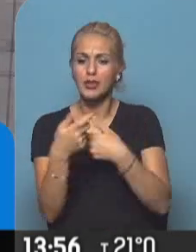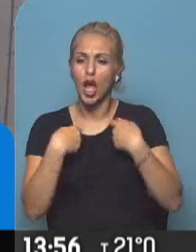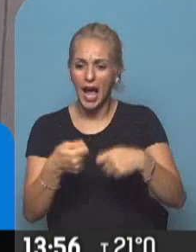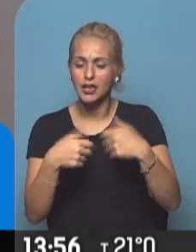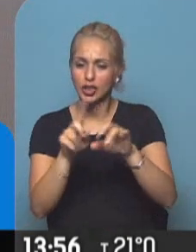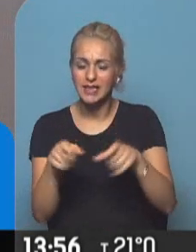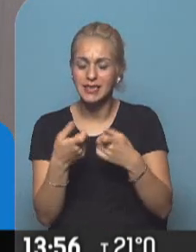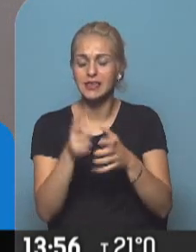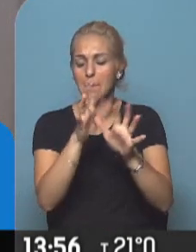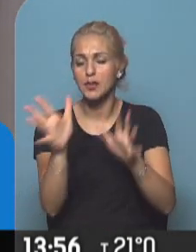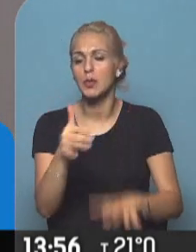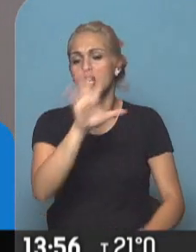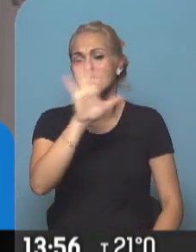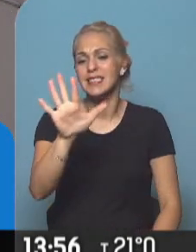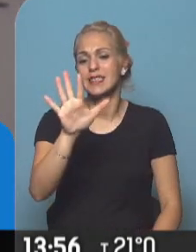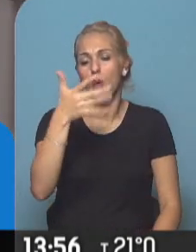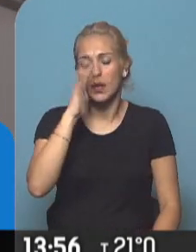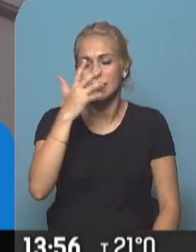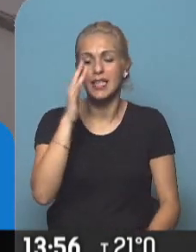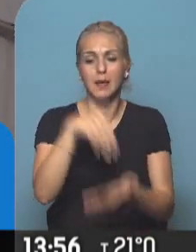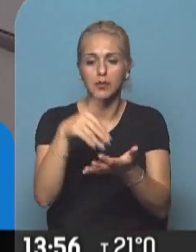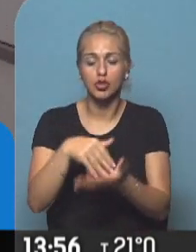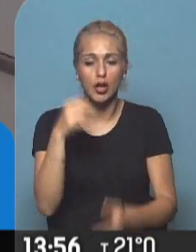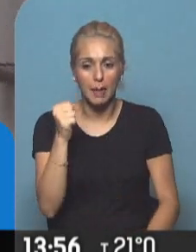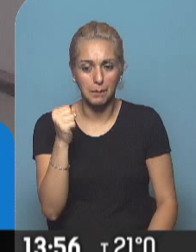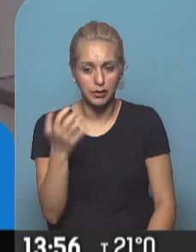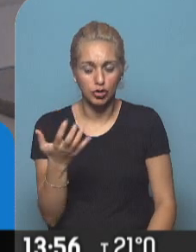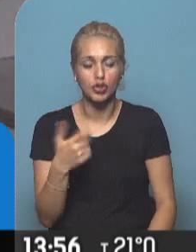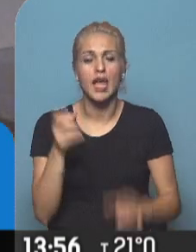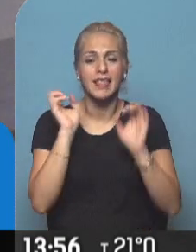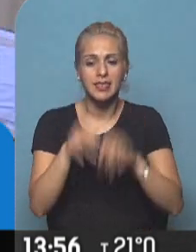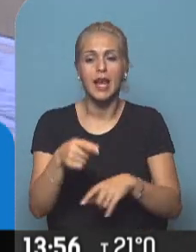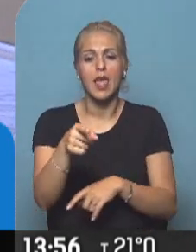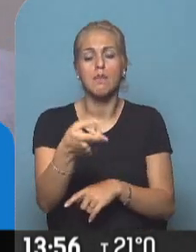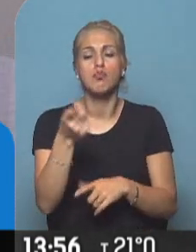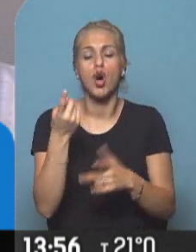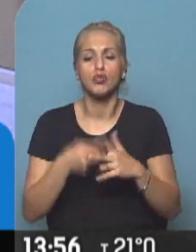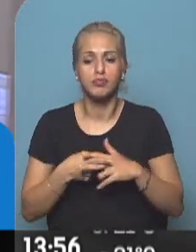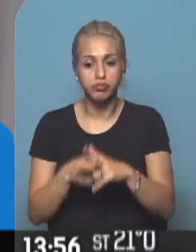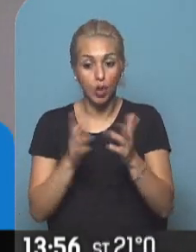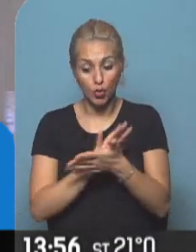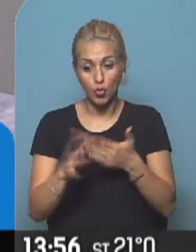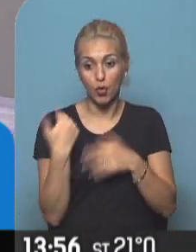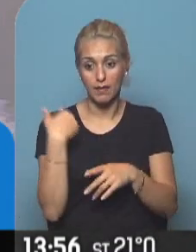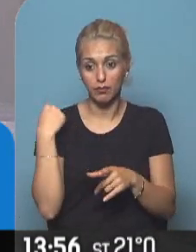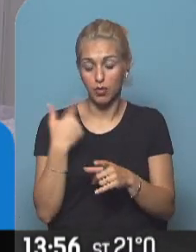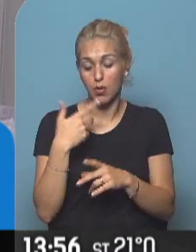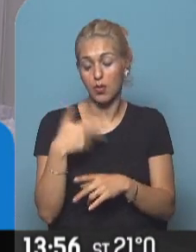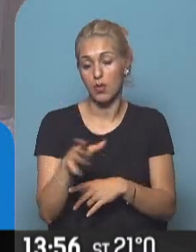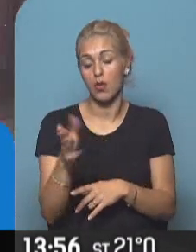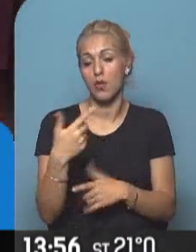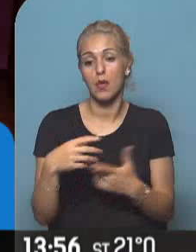a los 57 millones de pesos tenemos inauguramos en los próximos 10 días